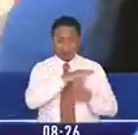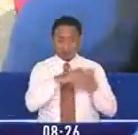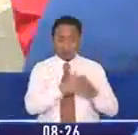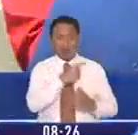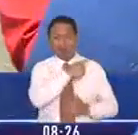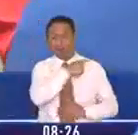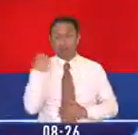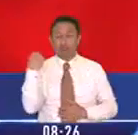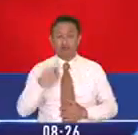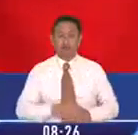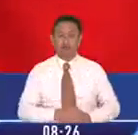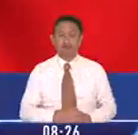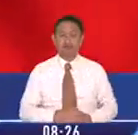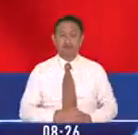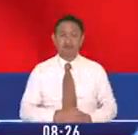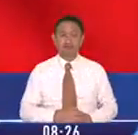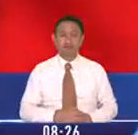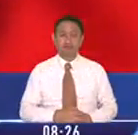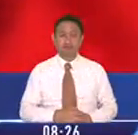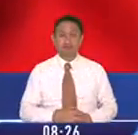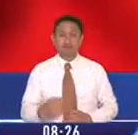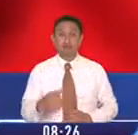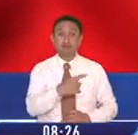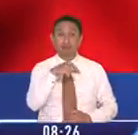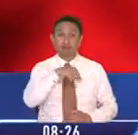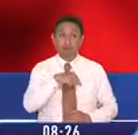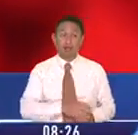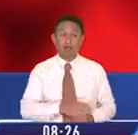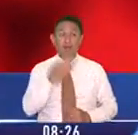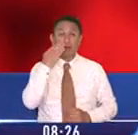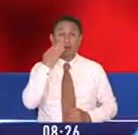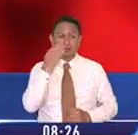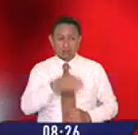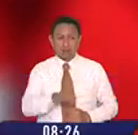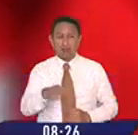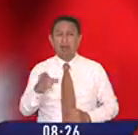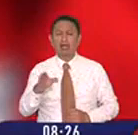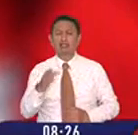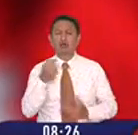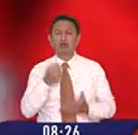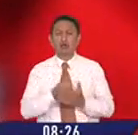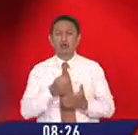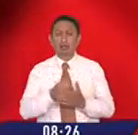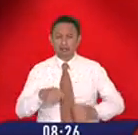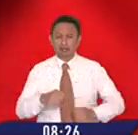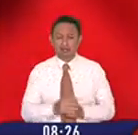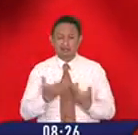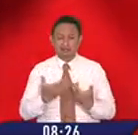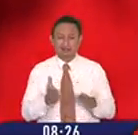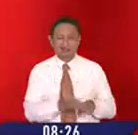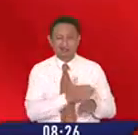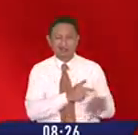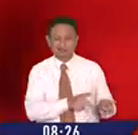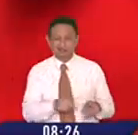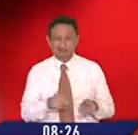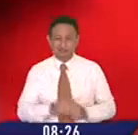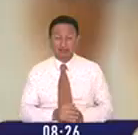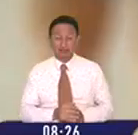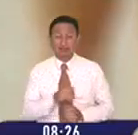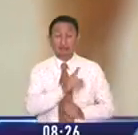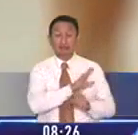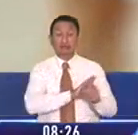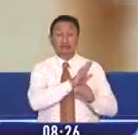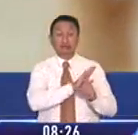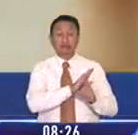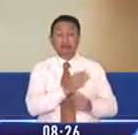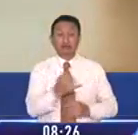a matarte a ti y a mis hermanos. Pero el sospechoso al parecer le enviaba a la madre a cumplir mandados porque tenía todo planificado. Habría abusado